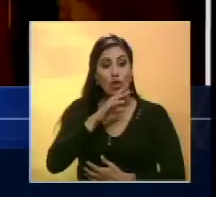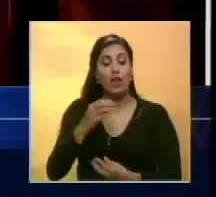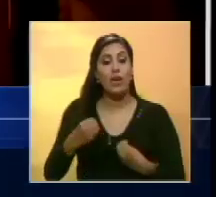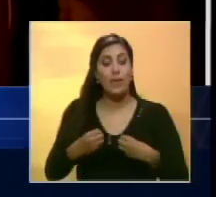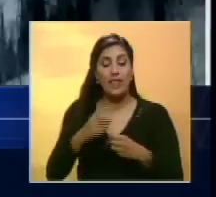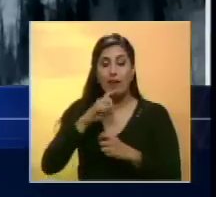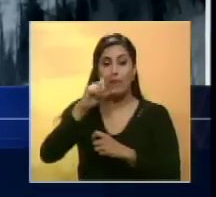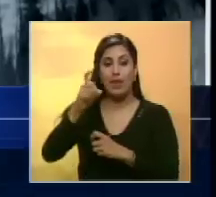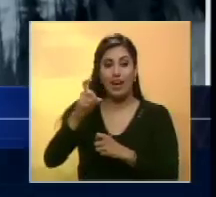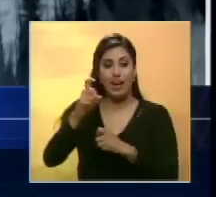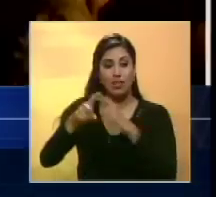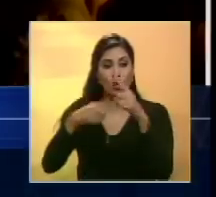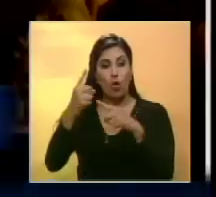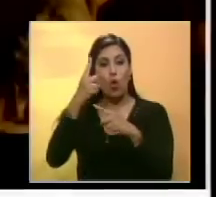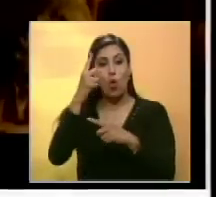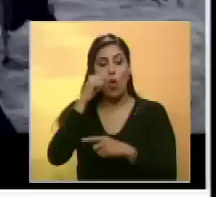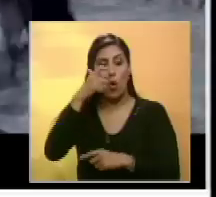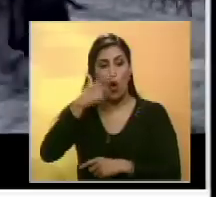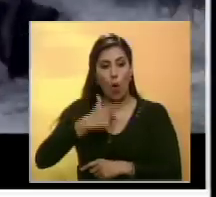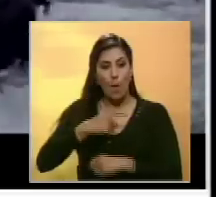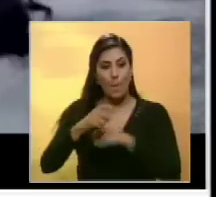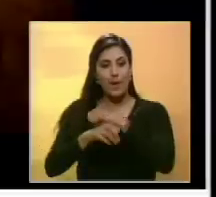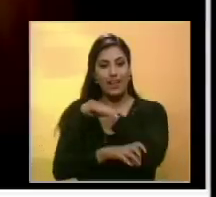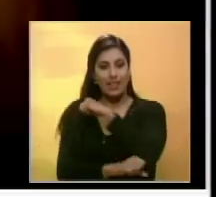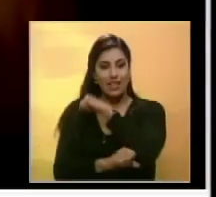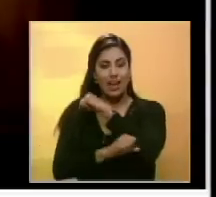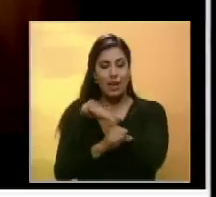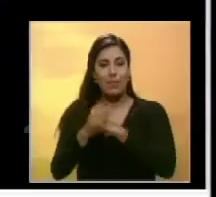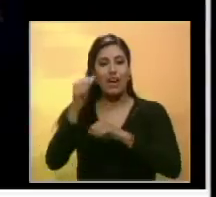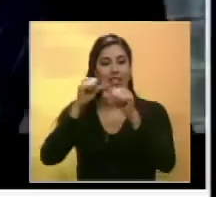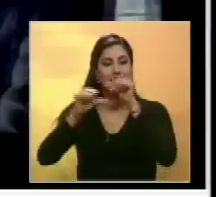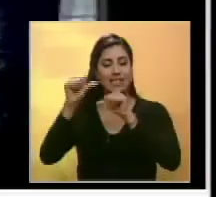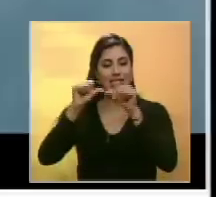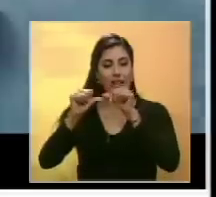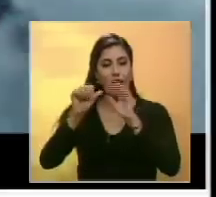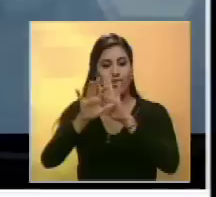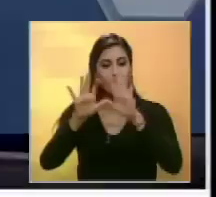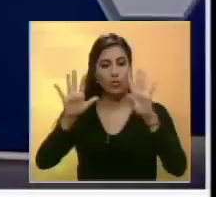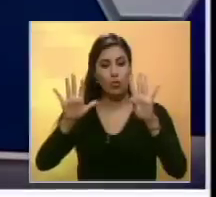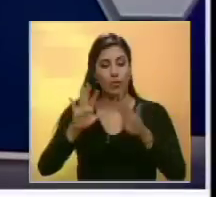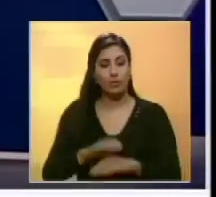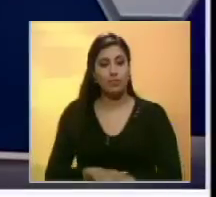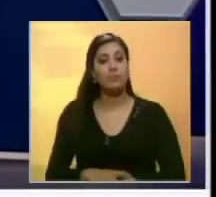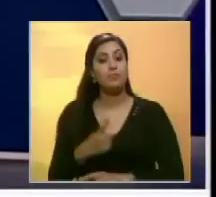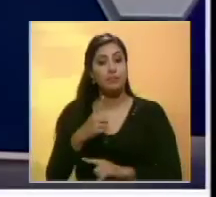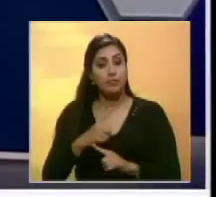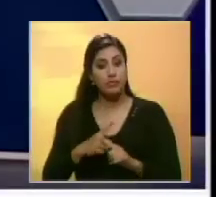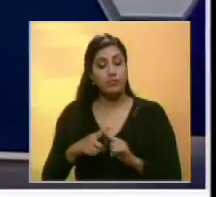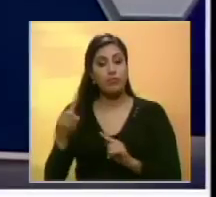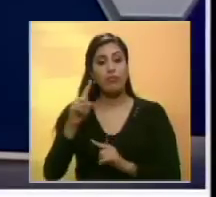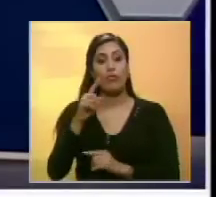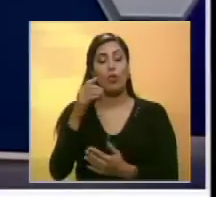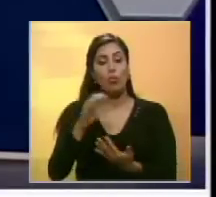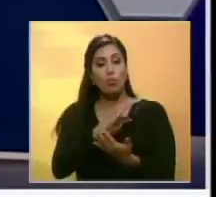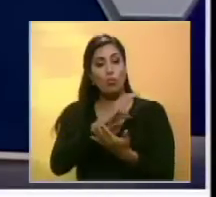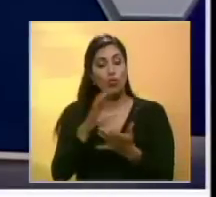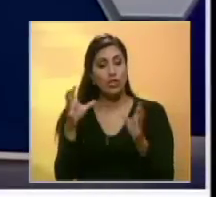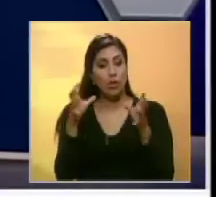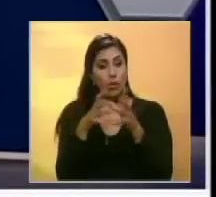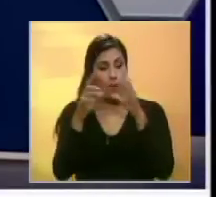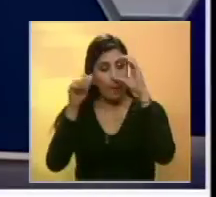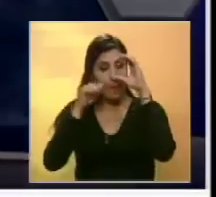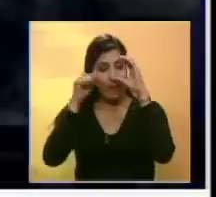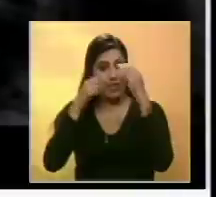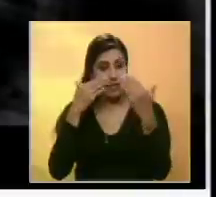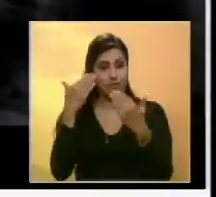y venganza de un trampero a principios del siglo XIX. Y cerramos con Sin Banderas y su nuevo video